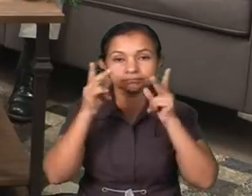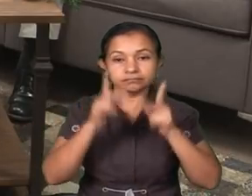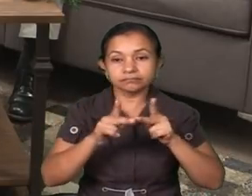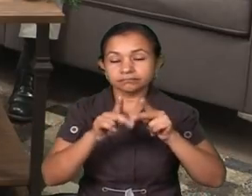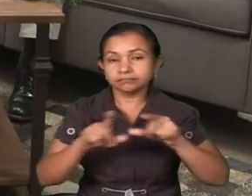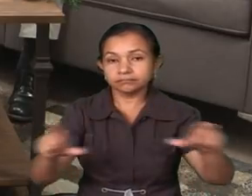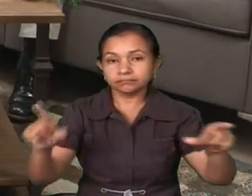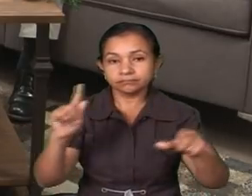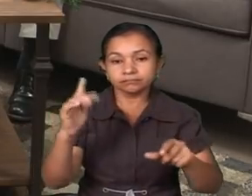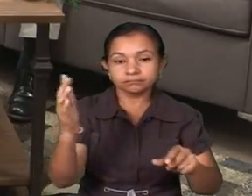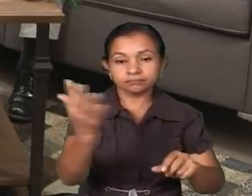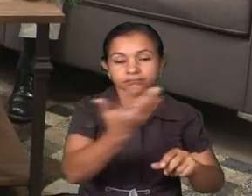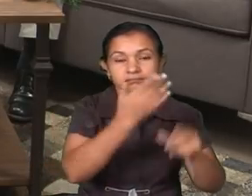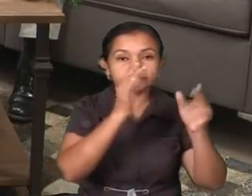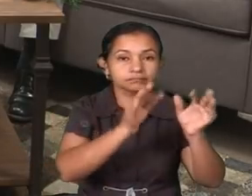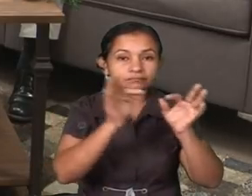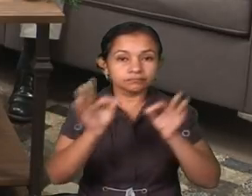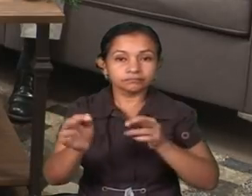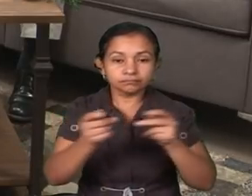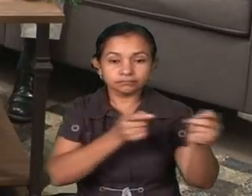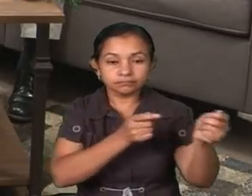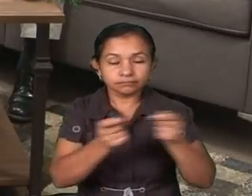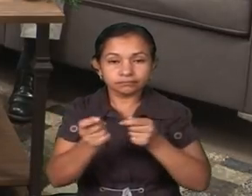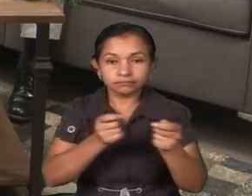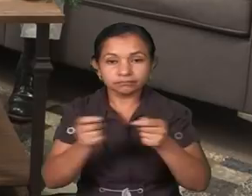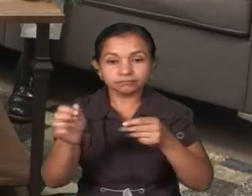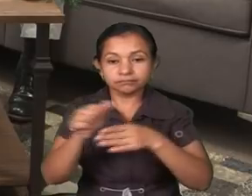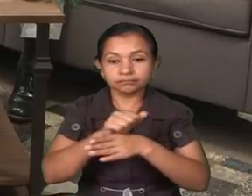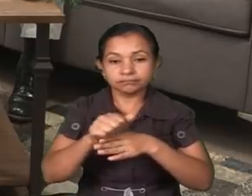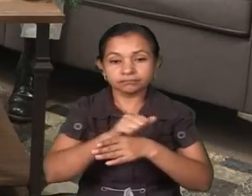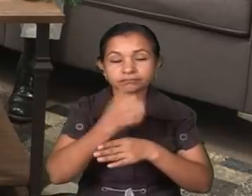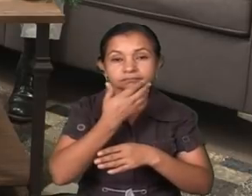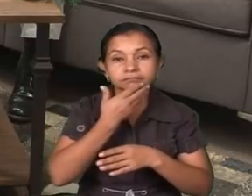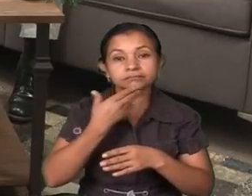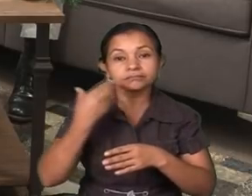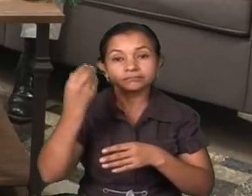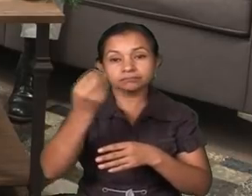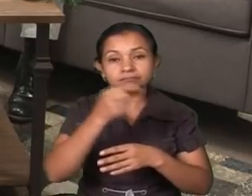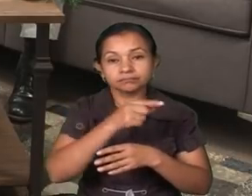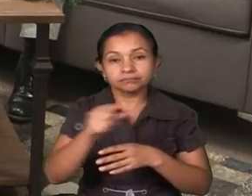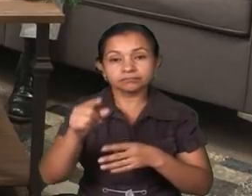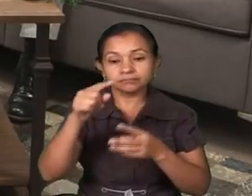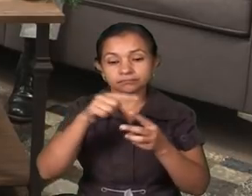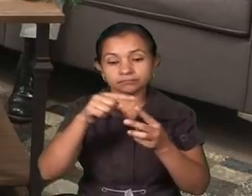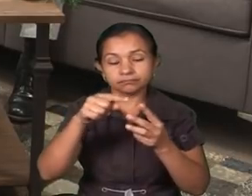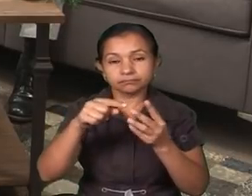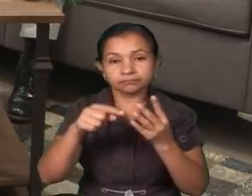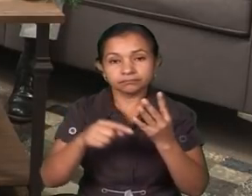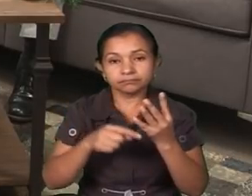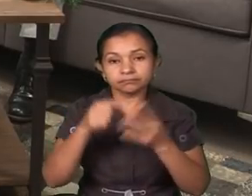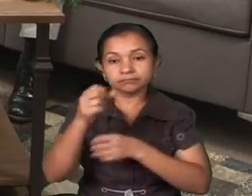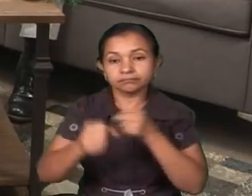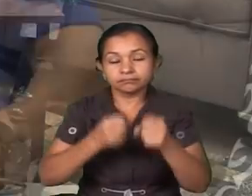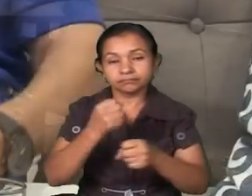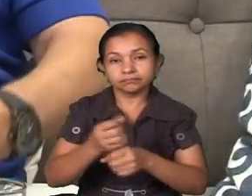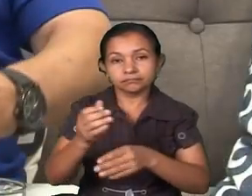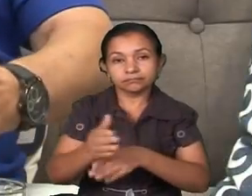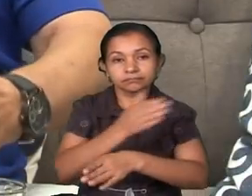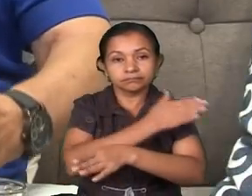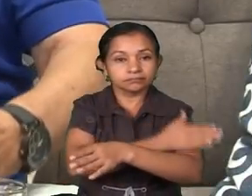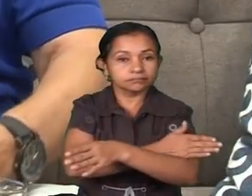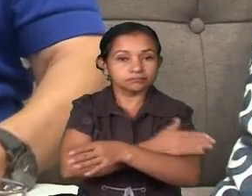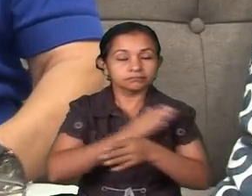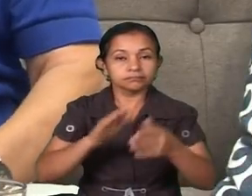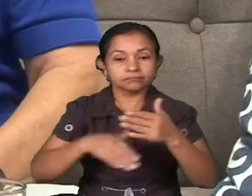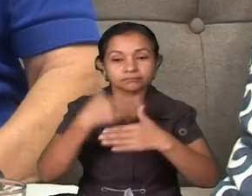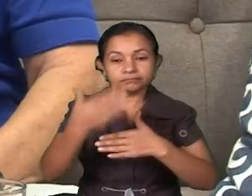planificaron todo eso, lo dirigieron, entrenaron jóvenes aquí en Nicaragua 3, 4 años antes para